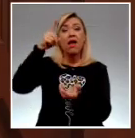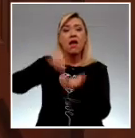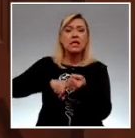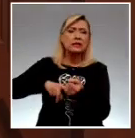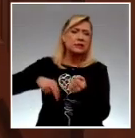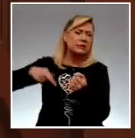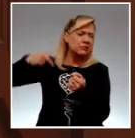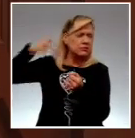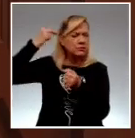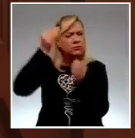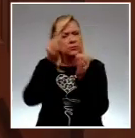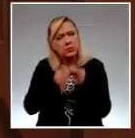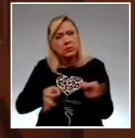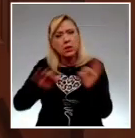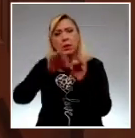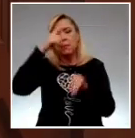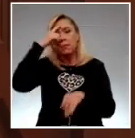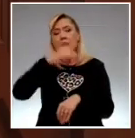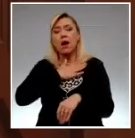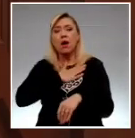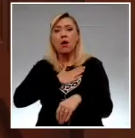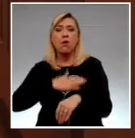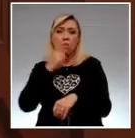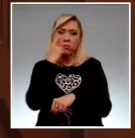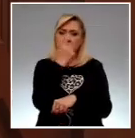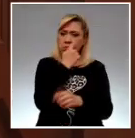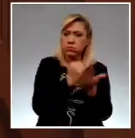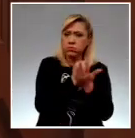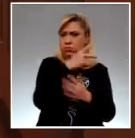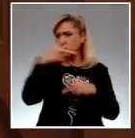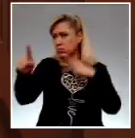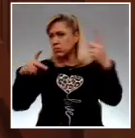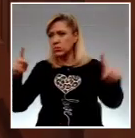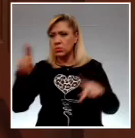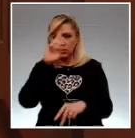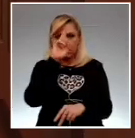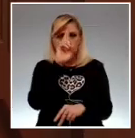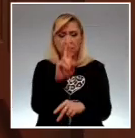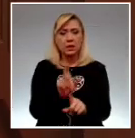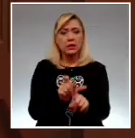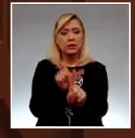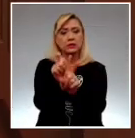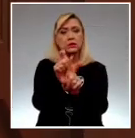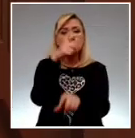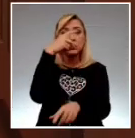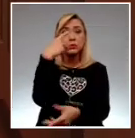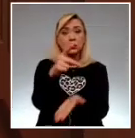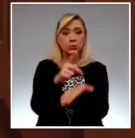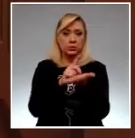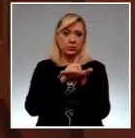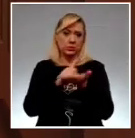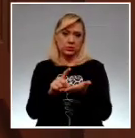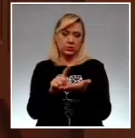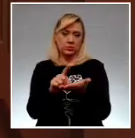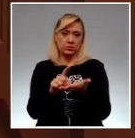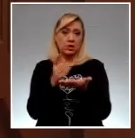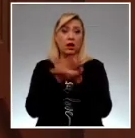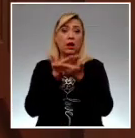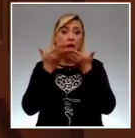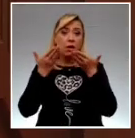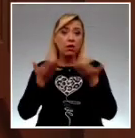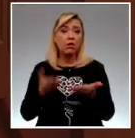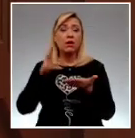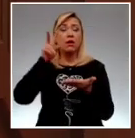la democracia y la protección de los derechos. Hoy, la situación que se nos presenta en un futuro